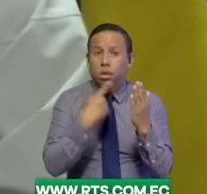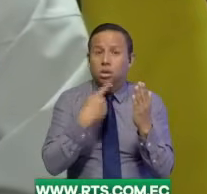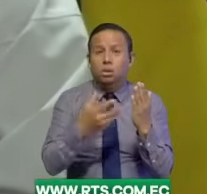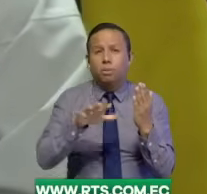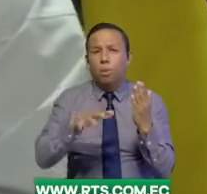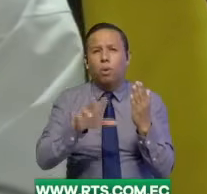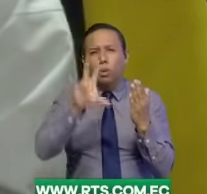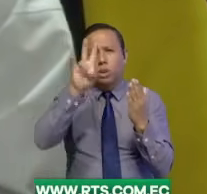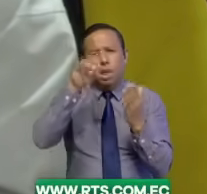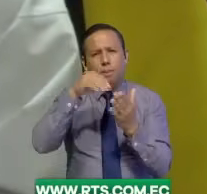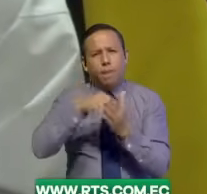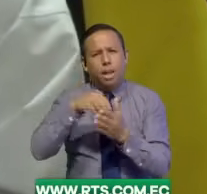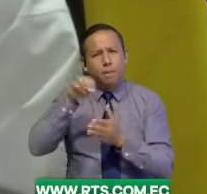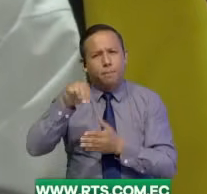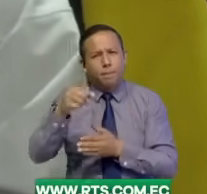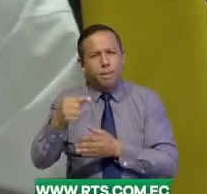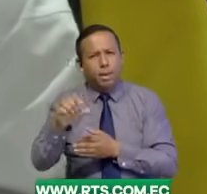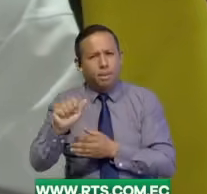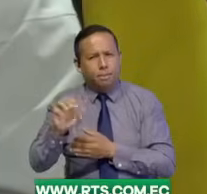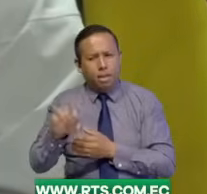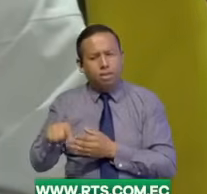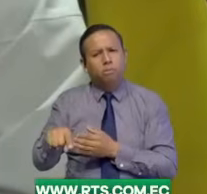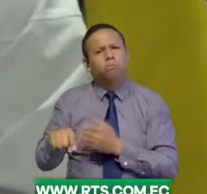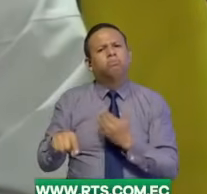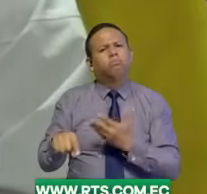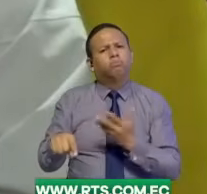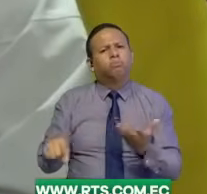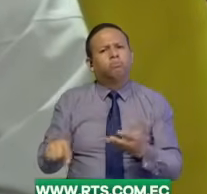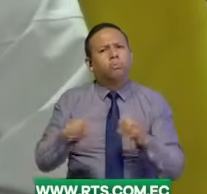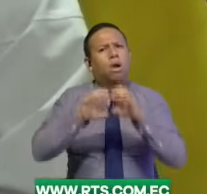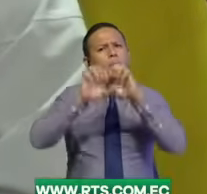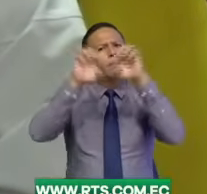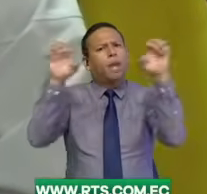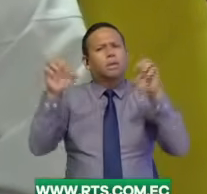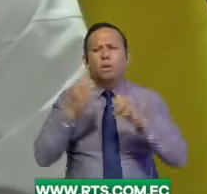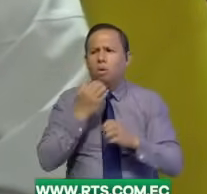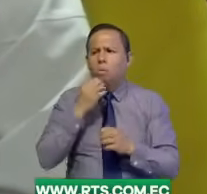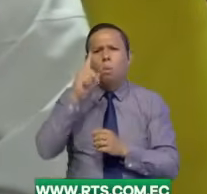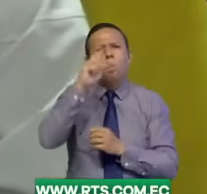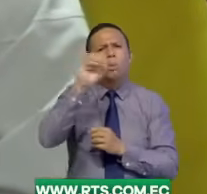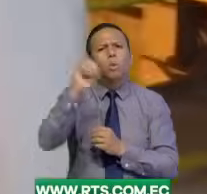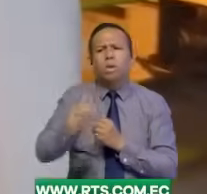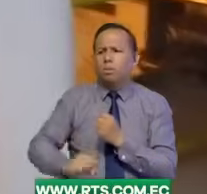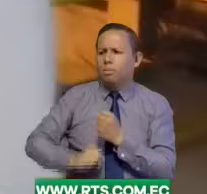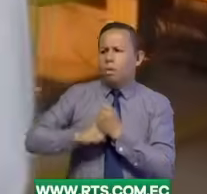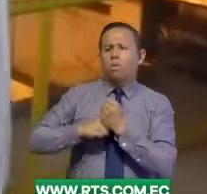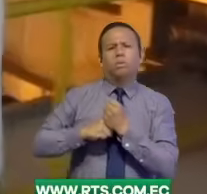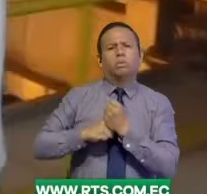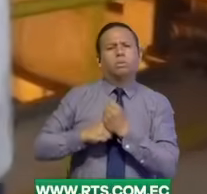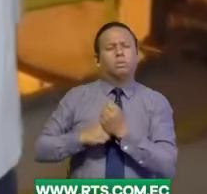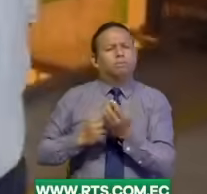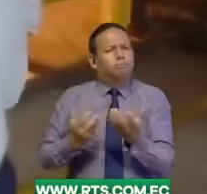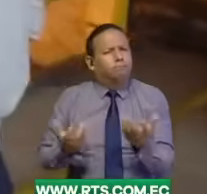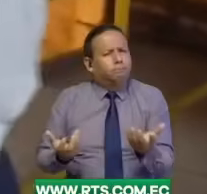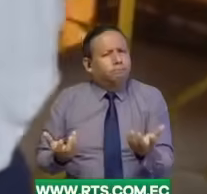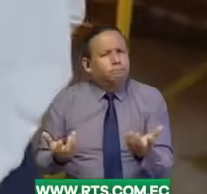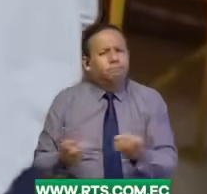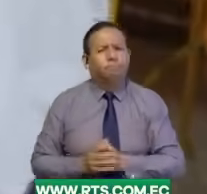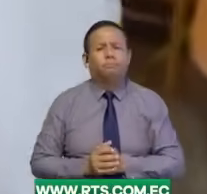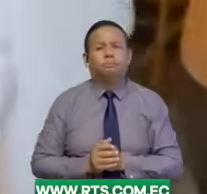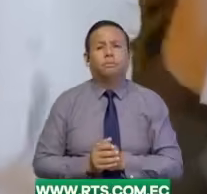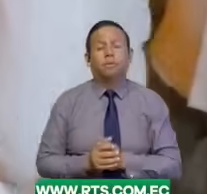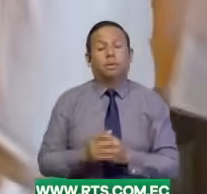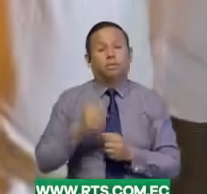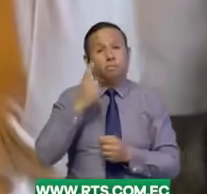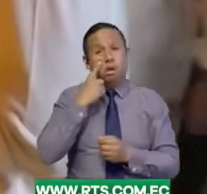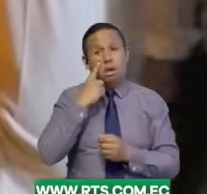megavatios que se generan en el país al sistema interconectado, el sector privado solo aporta con el 1%, 70 megavatios. Y